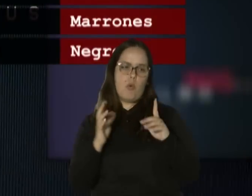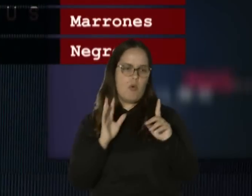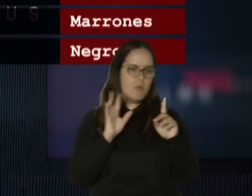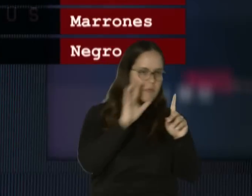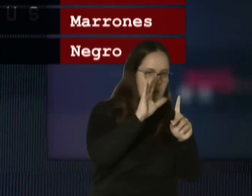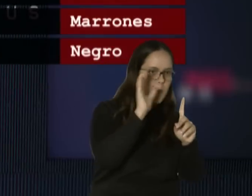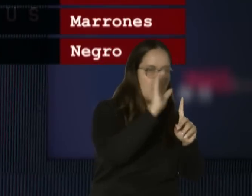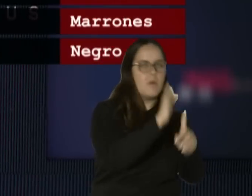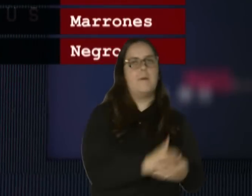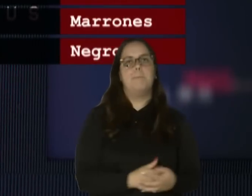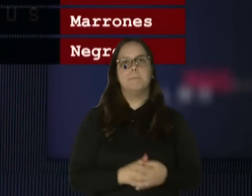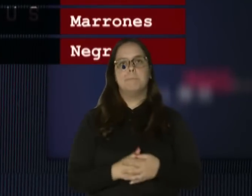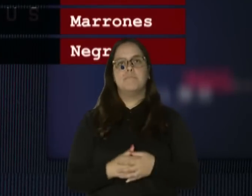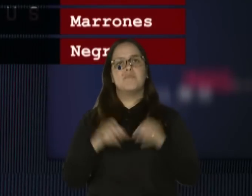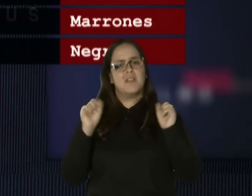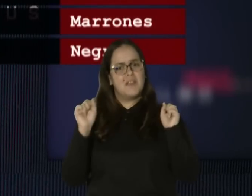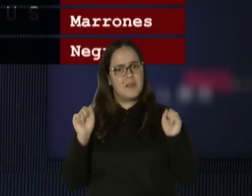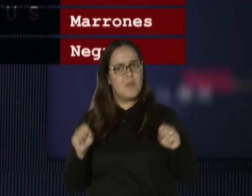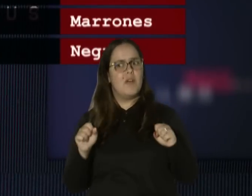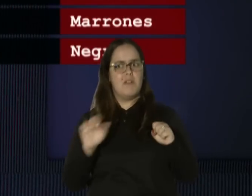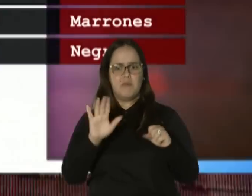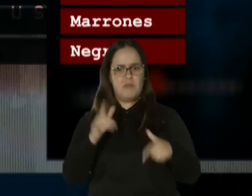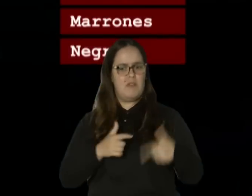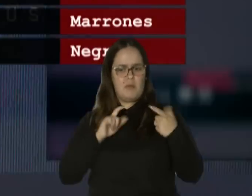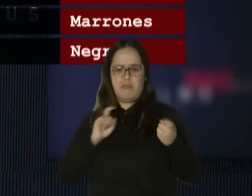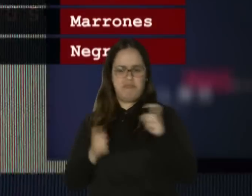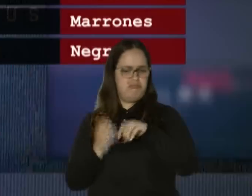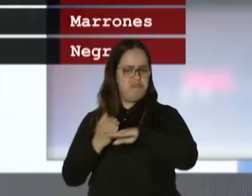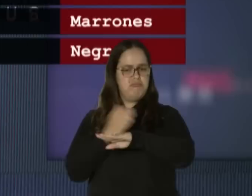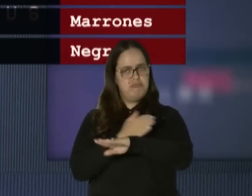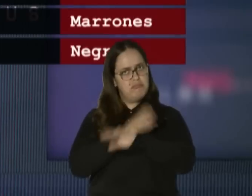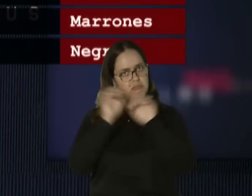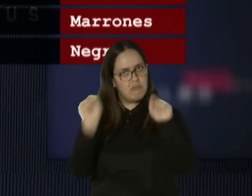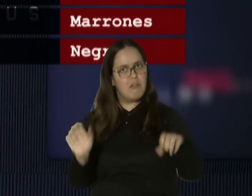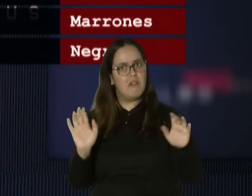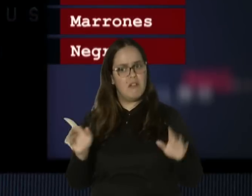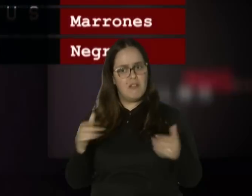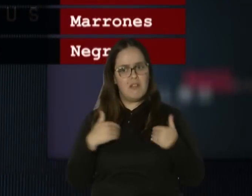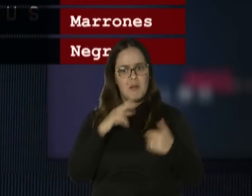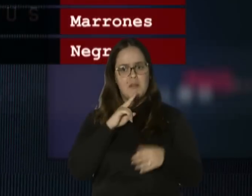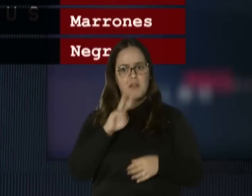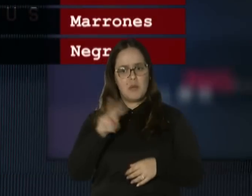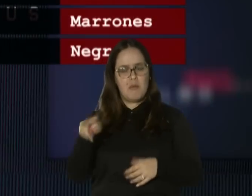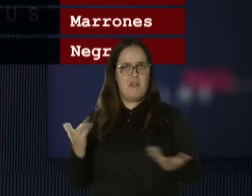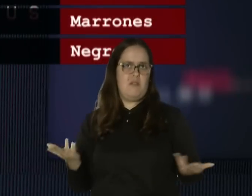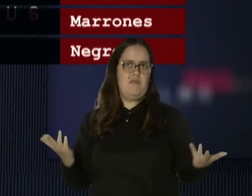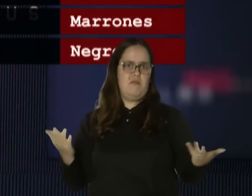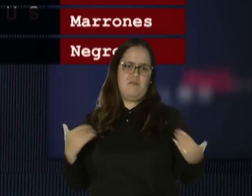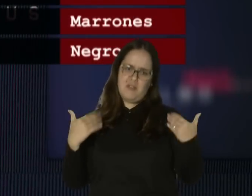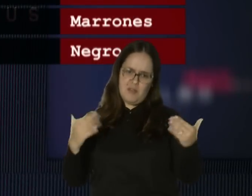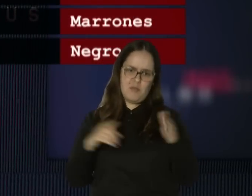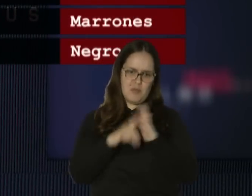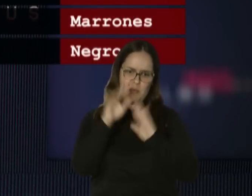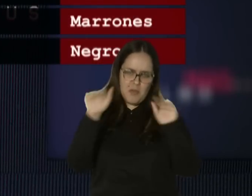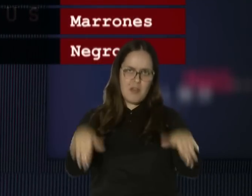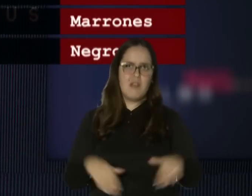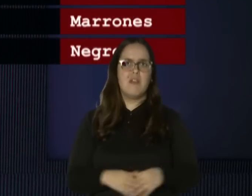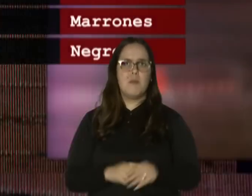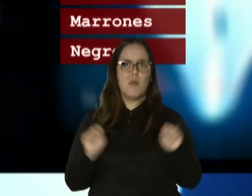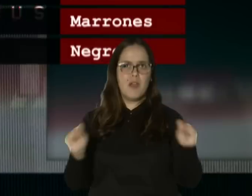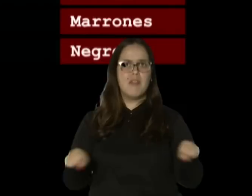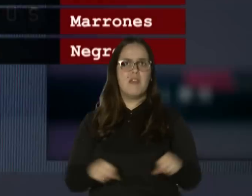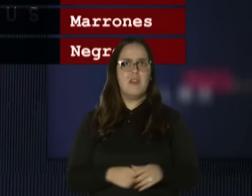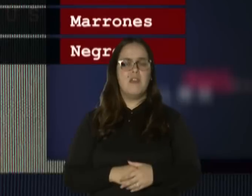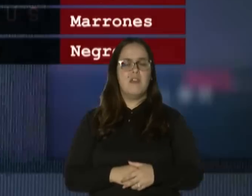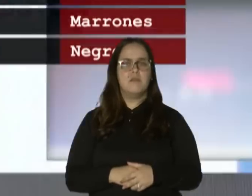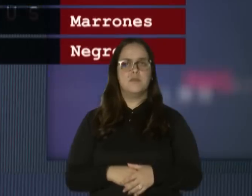te puedes rehabilitar, Bemba. Tienes 22 añitos. Vamos, echa para adelante. Pero comunícate. Comunícate, entrégate. Y